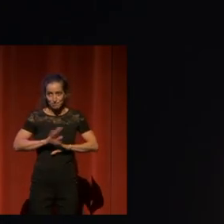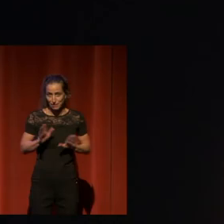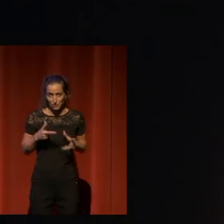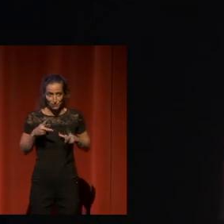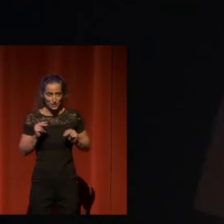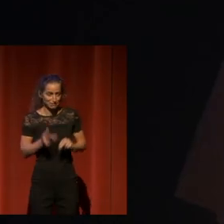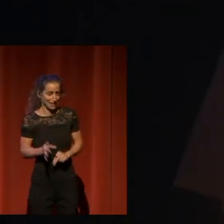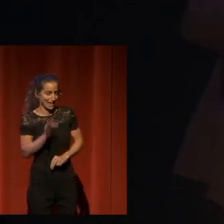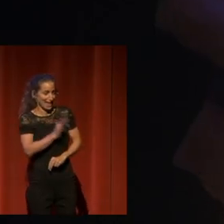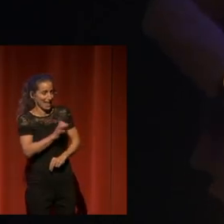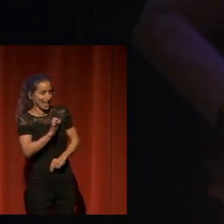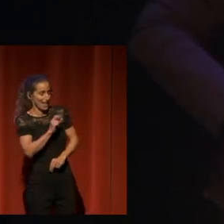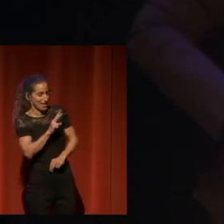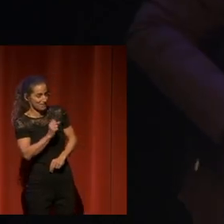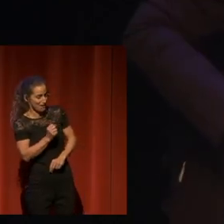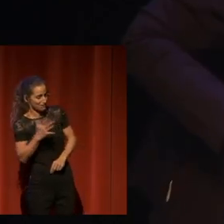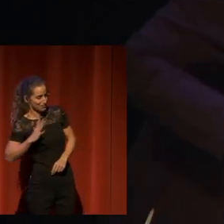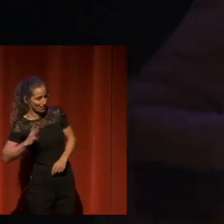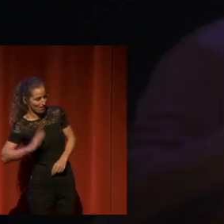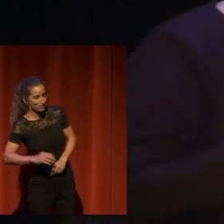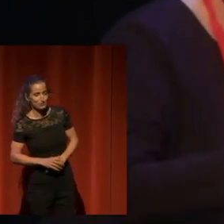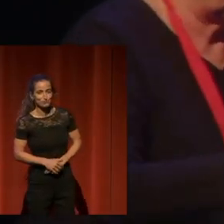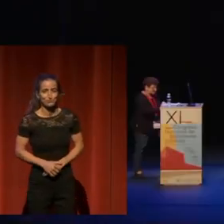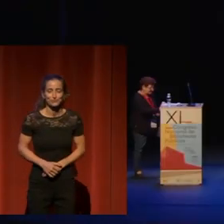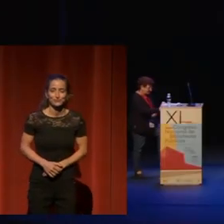por favor.